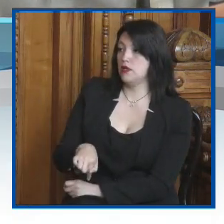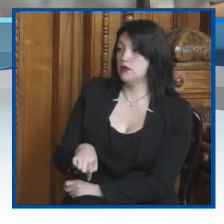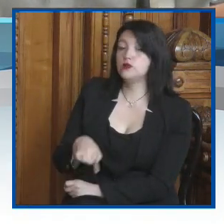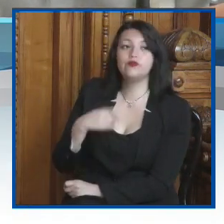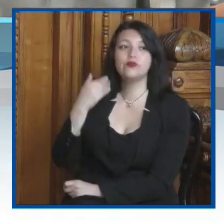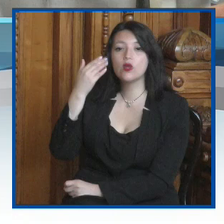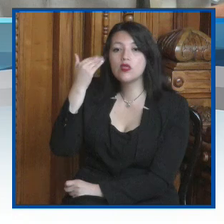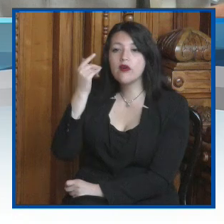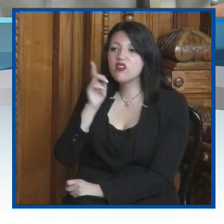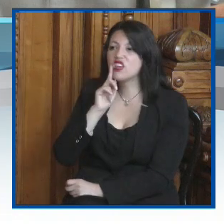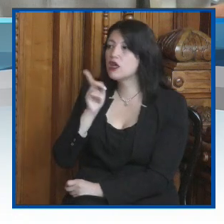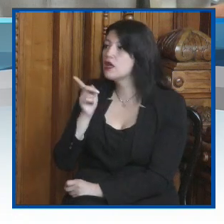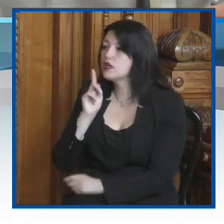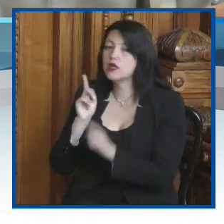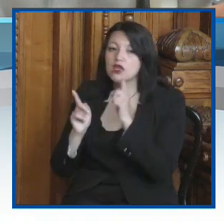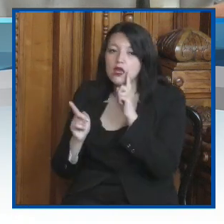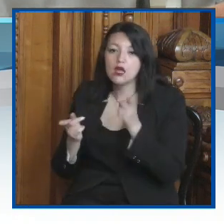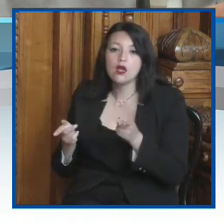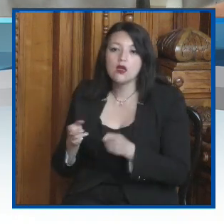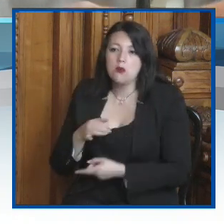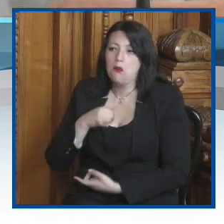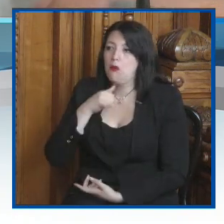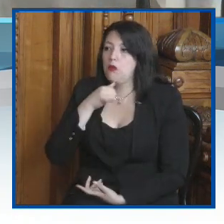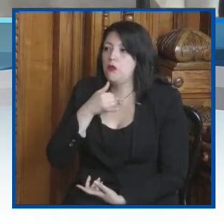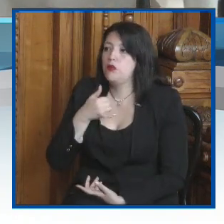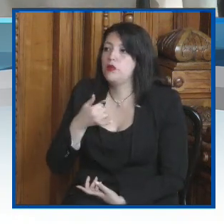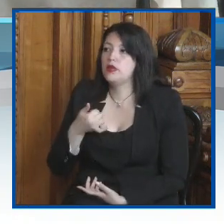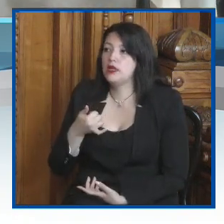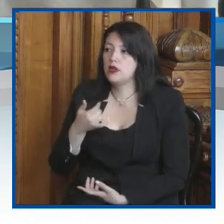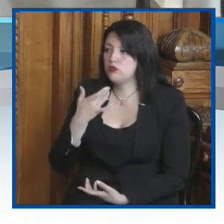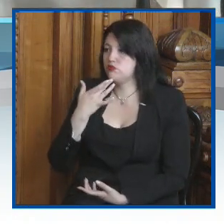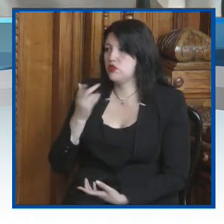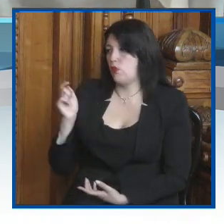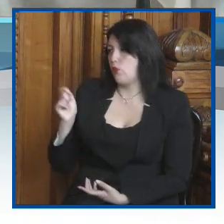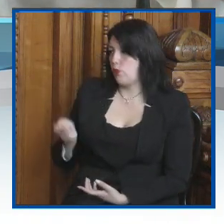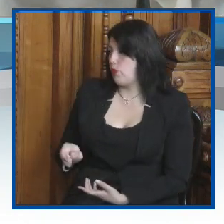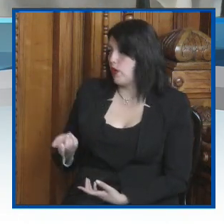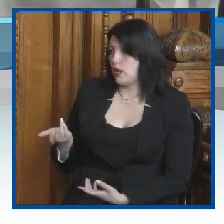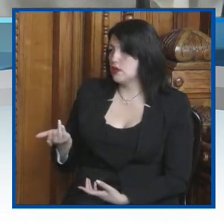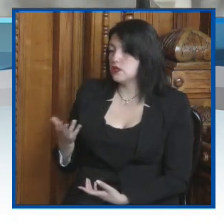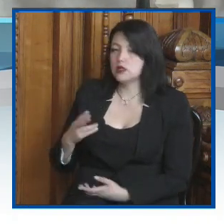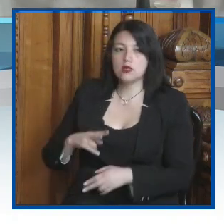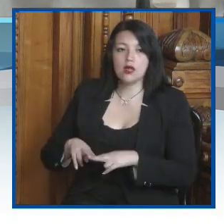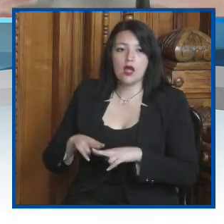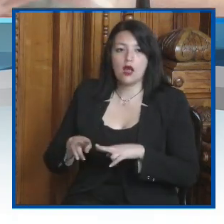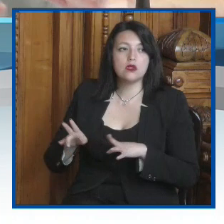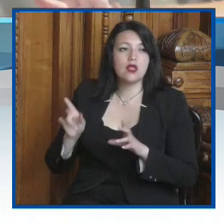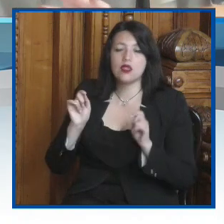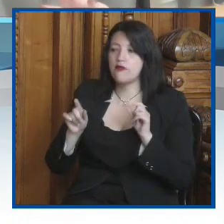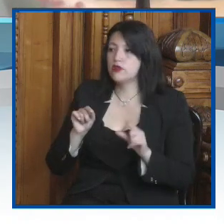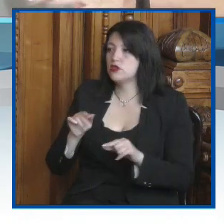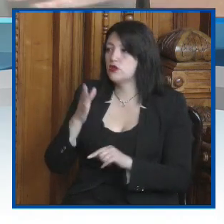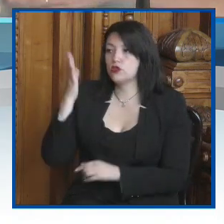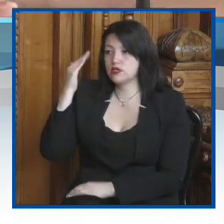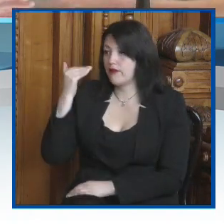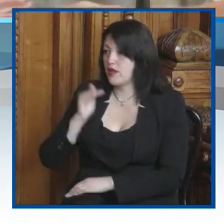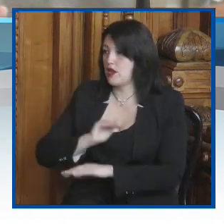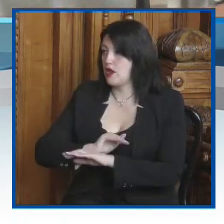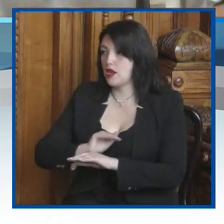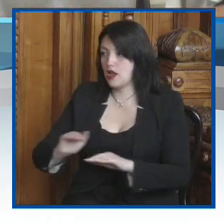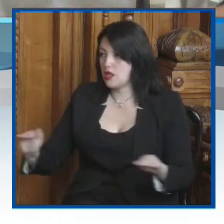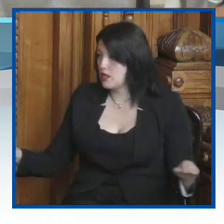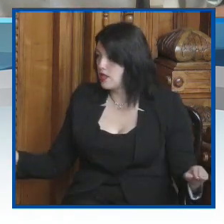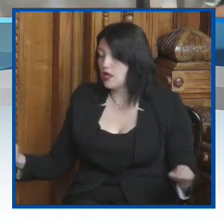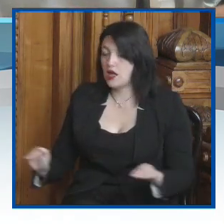sabe ni quién es quién, ni por qué. Si yo estoy acá es la jueza, si quién es el fiscal, quién es el defensor, no sabe nada. Por ahí no